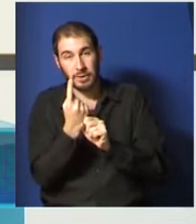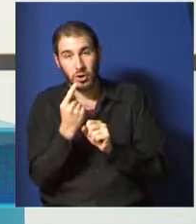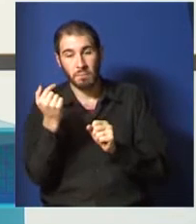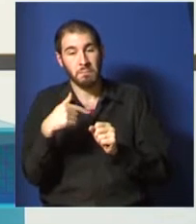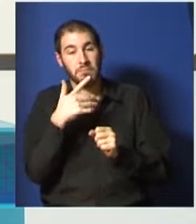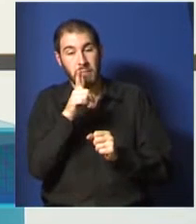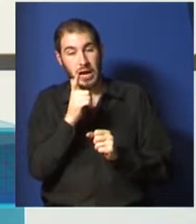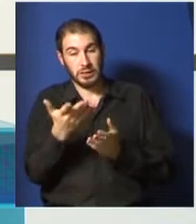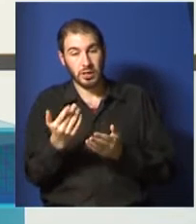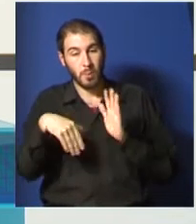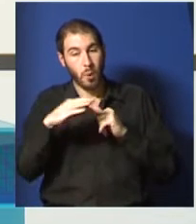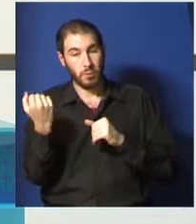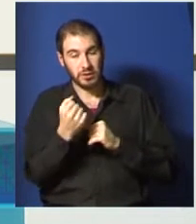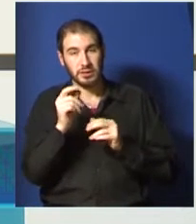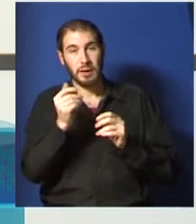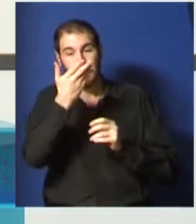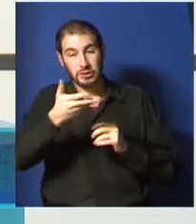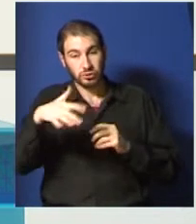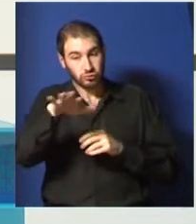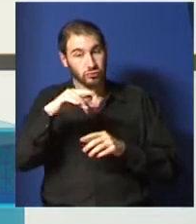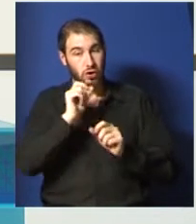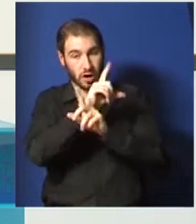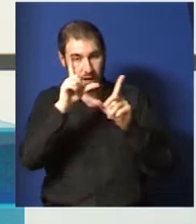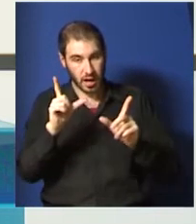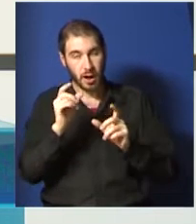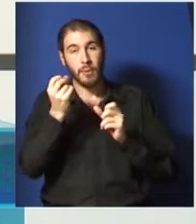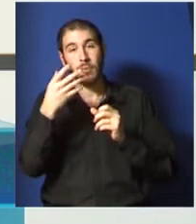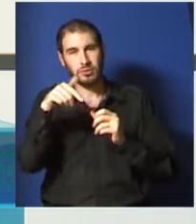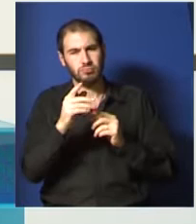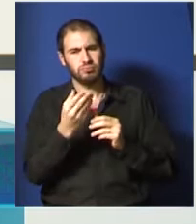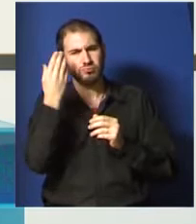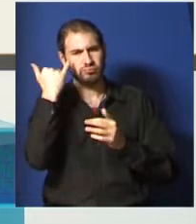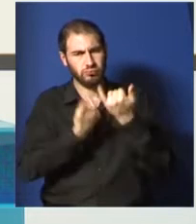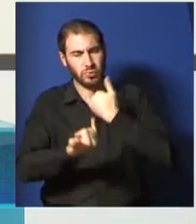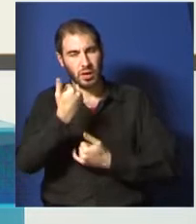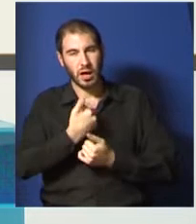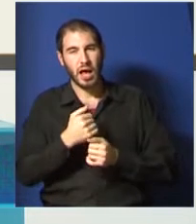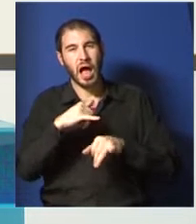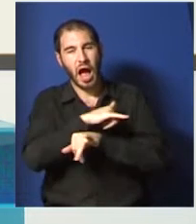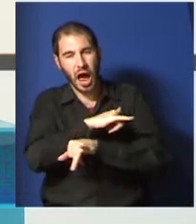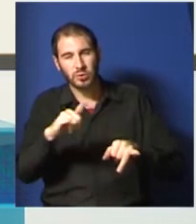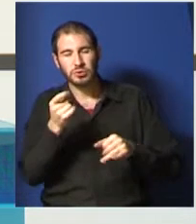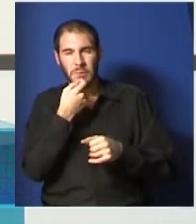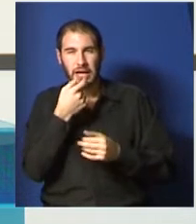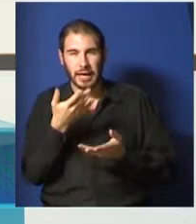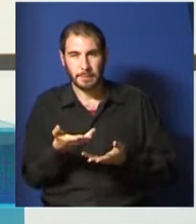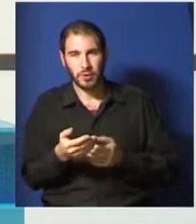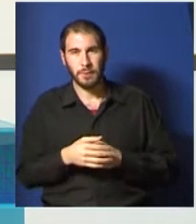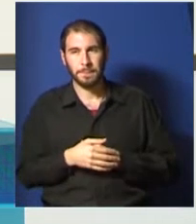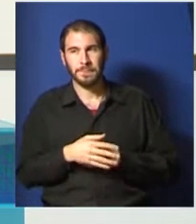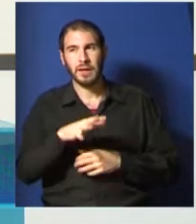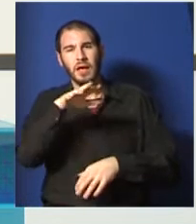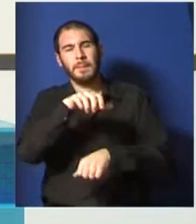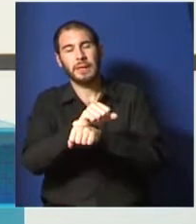creo que es importante aclararle a la sociedad. Porque yo he escuchado anuncios de que van a estar